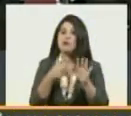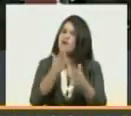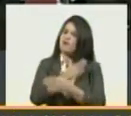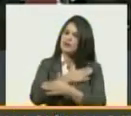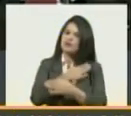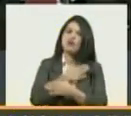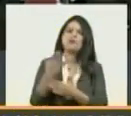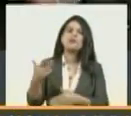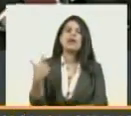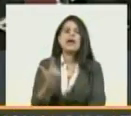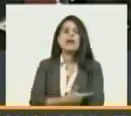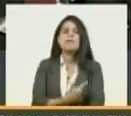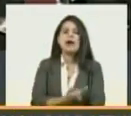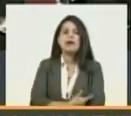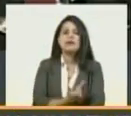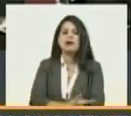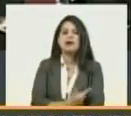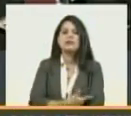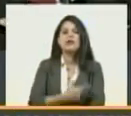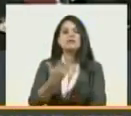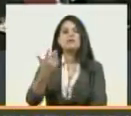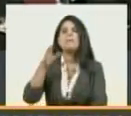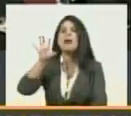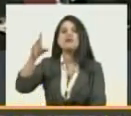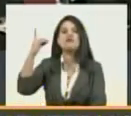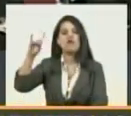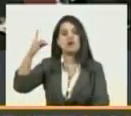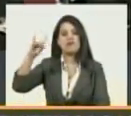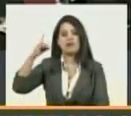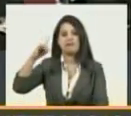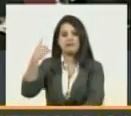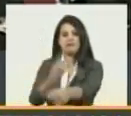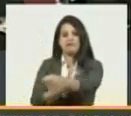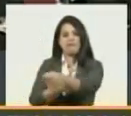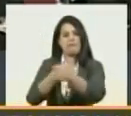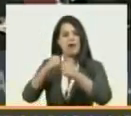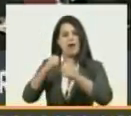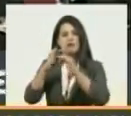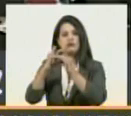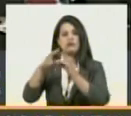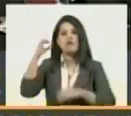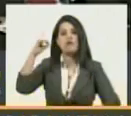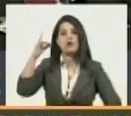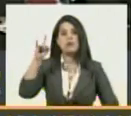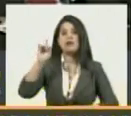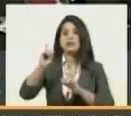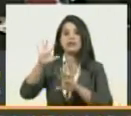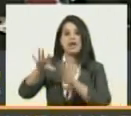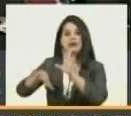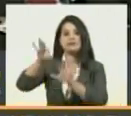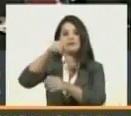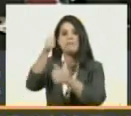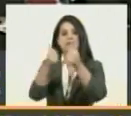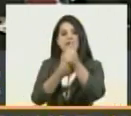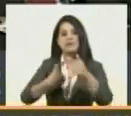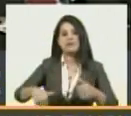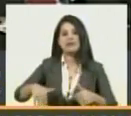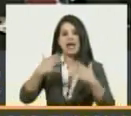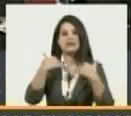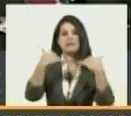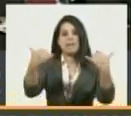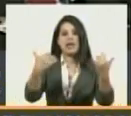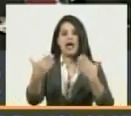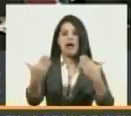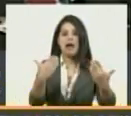querida hermana Bolivia, quien también fue electa como vicepresidente de la Asamblea General para